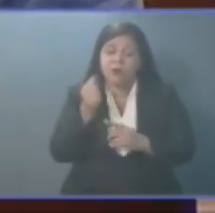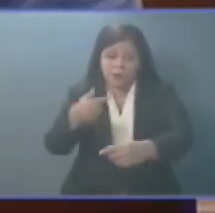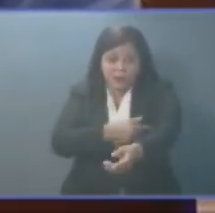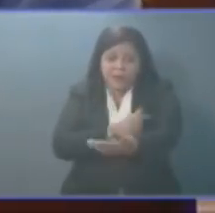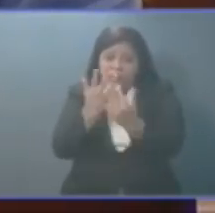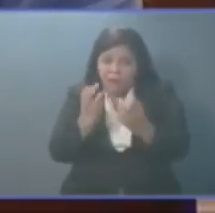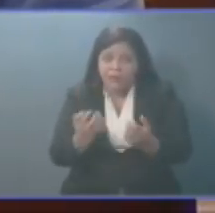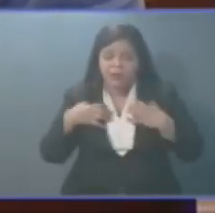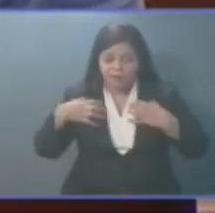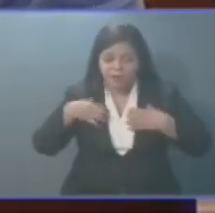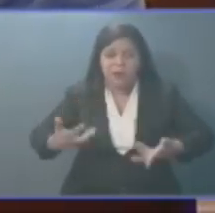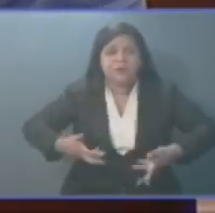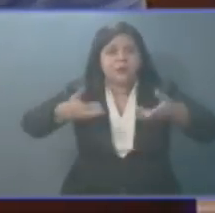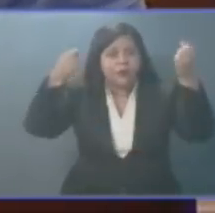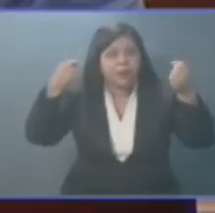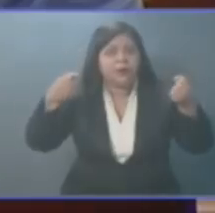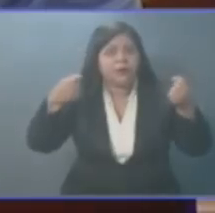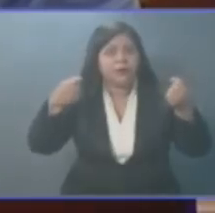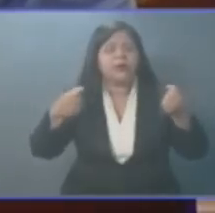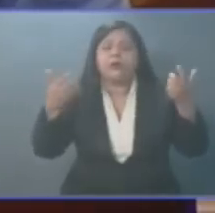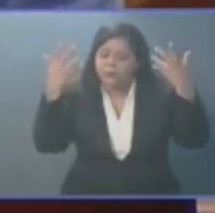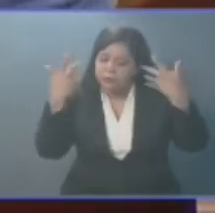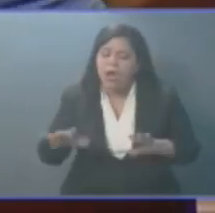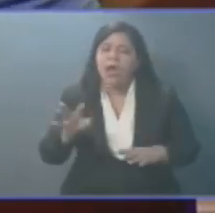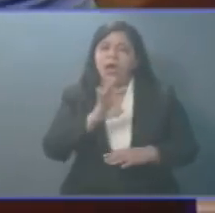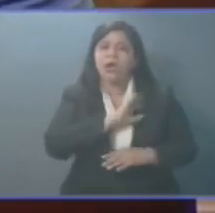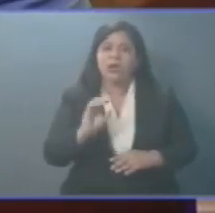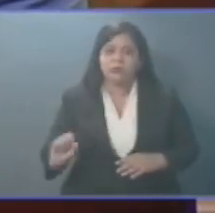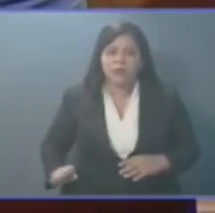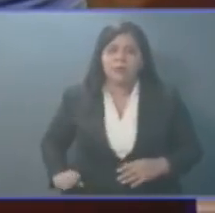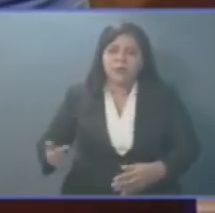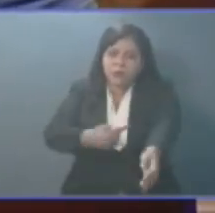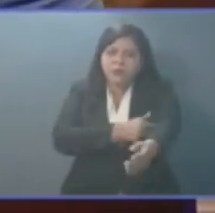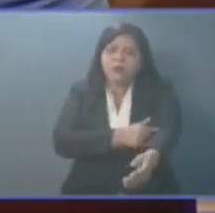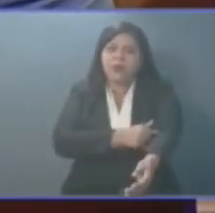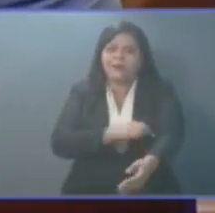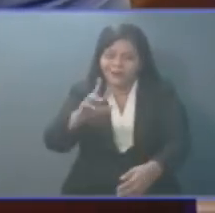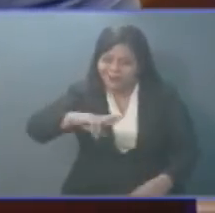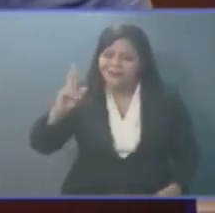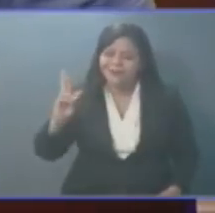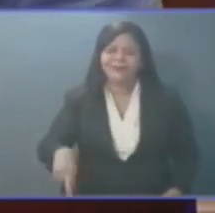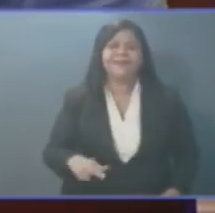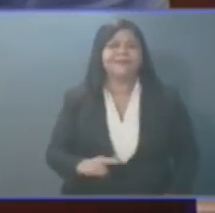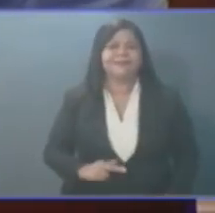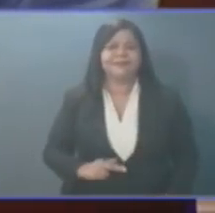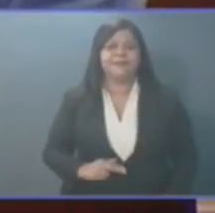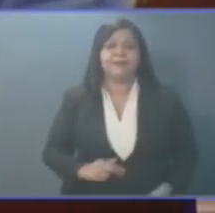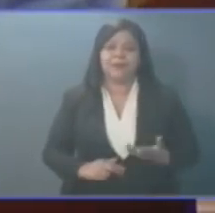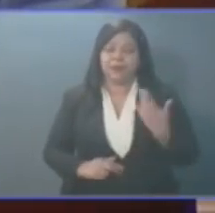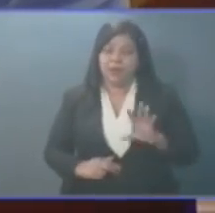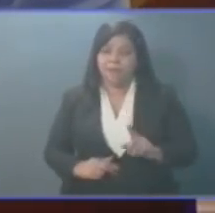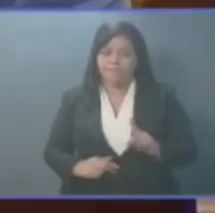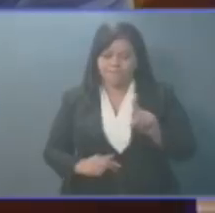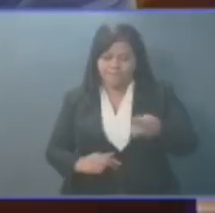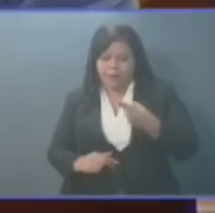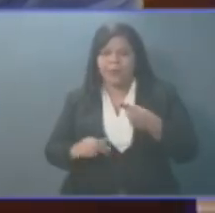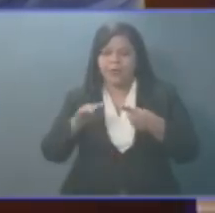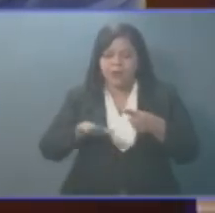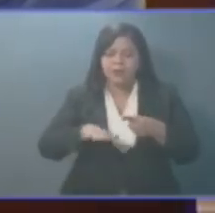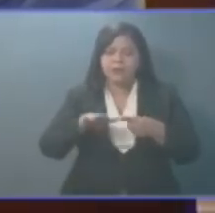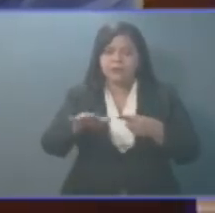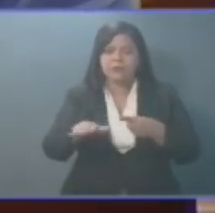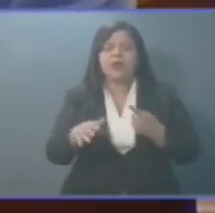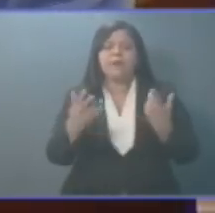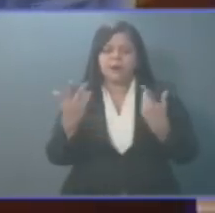salvadoreños, ya el Hospital El Salvador es una realidad. La fase 1 atiende ya a muchos